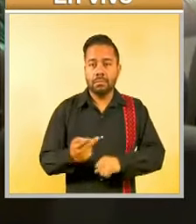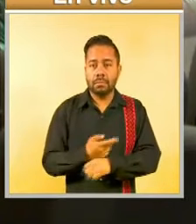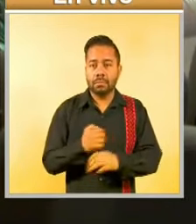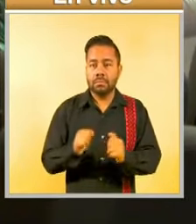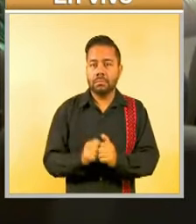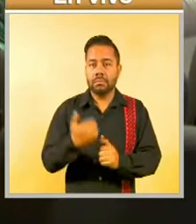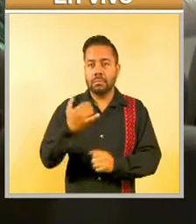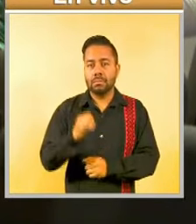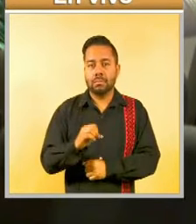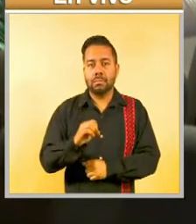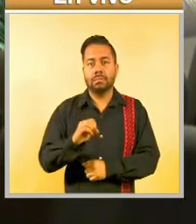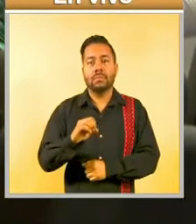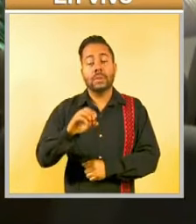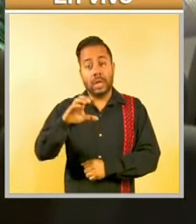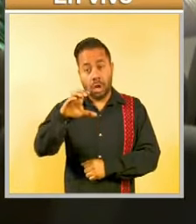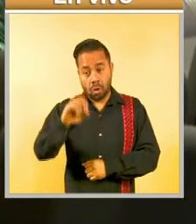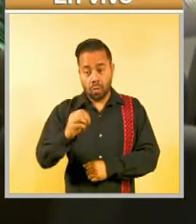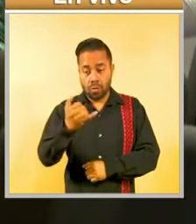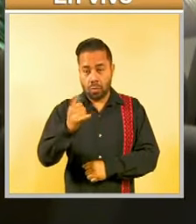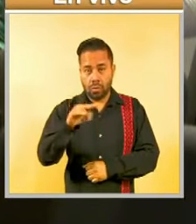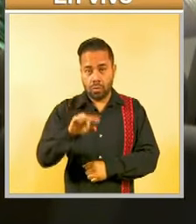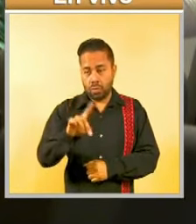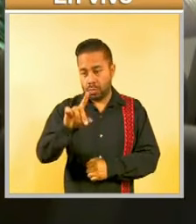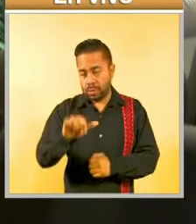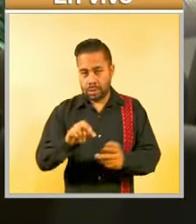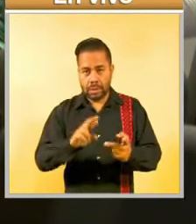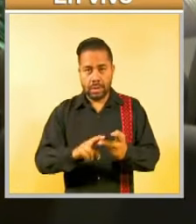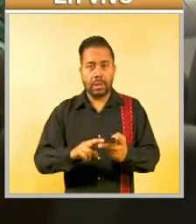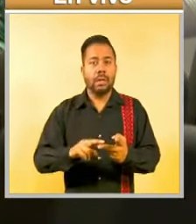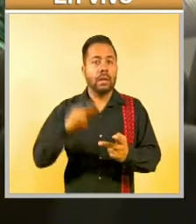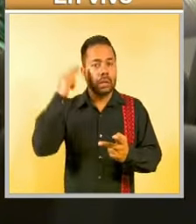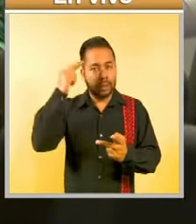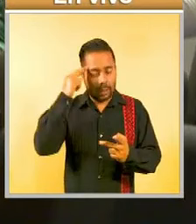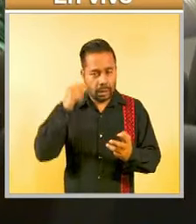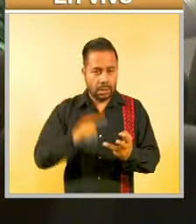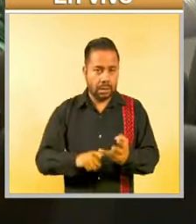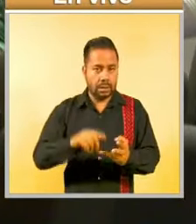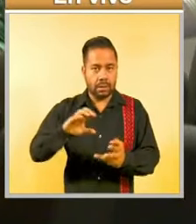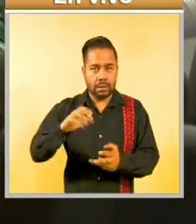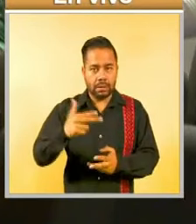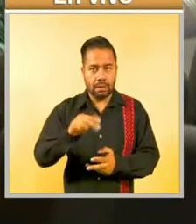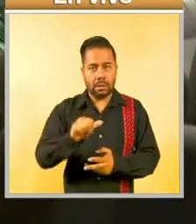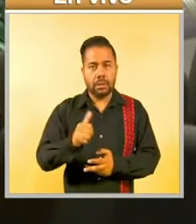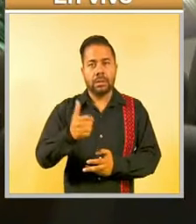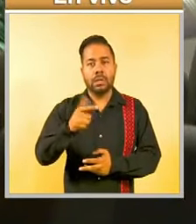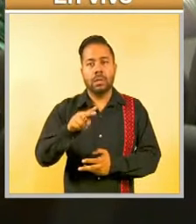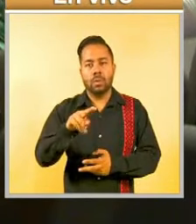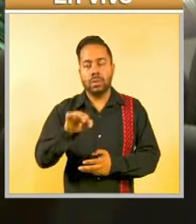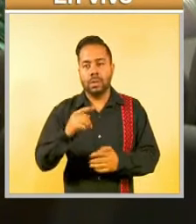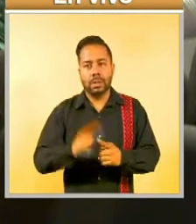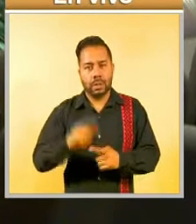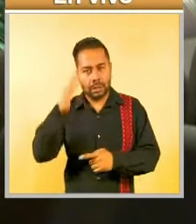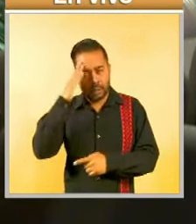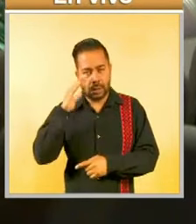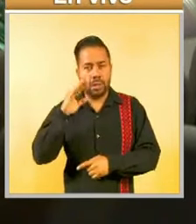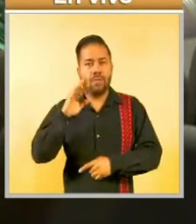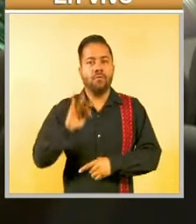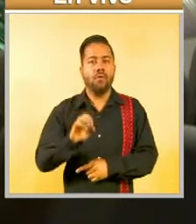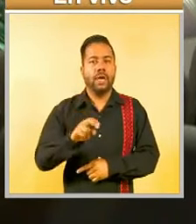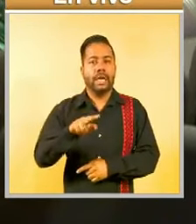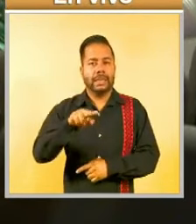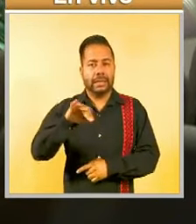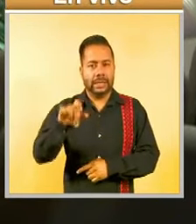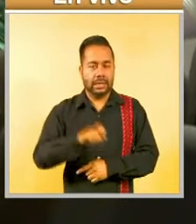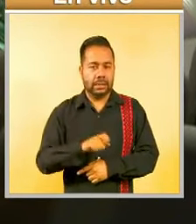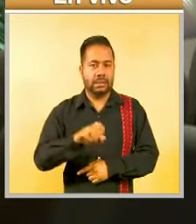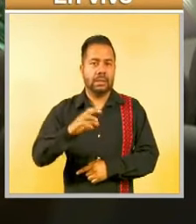coyunda Los Reyes los chaguis sí los que son liderados por ejemplo por el comandante foenix por ejemplo